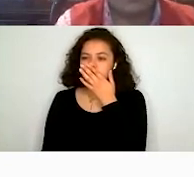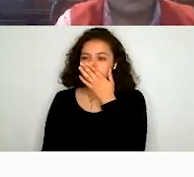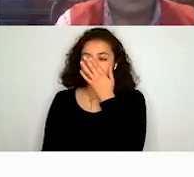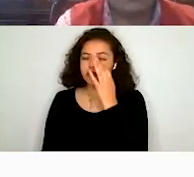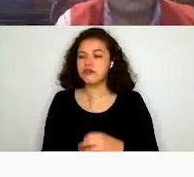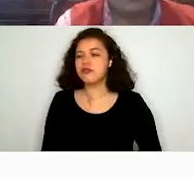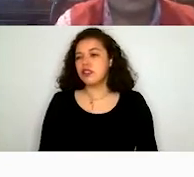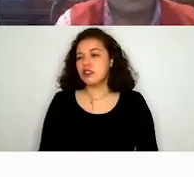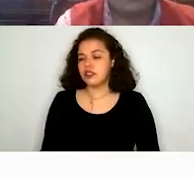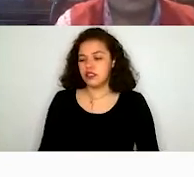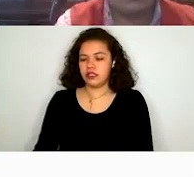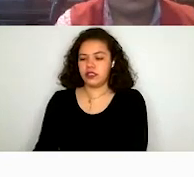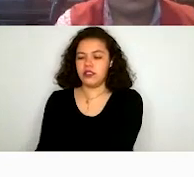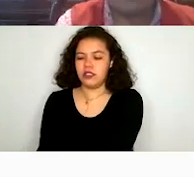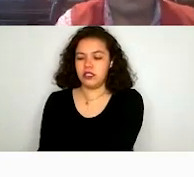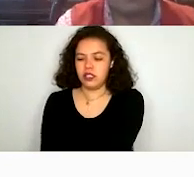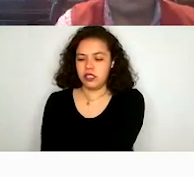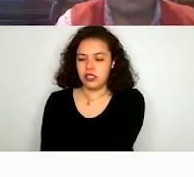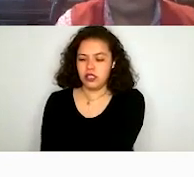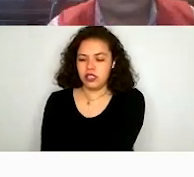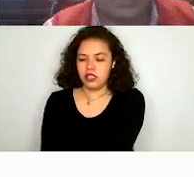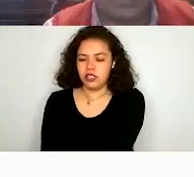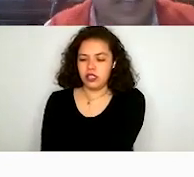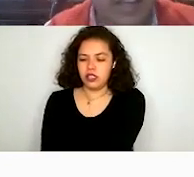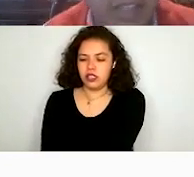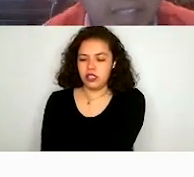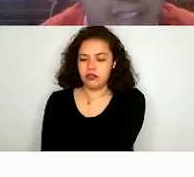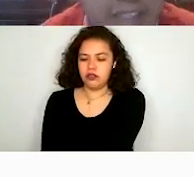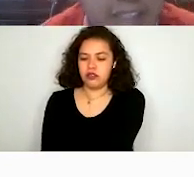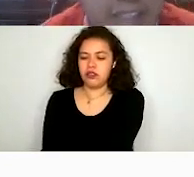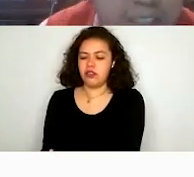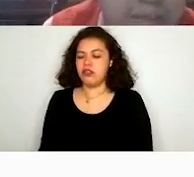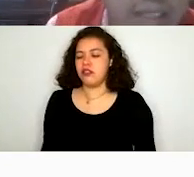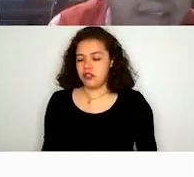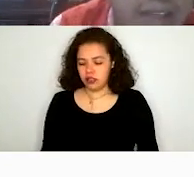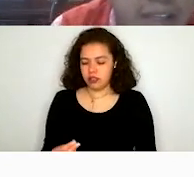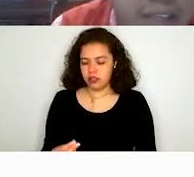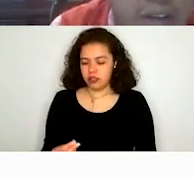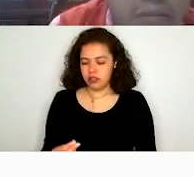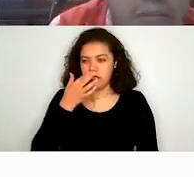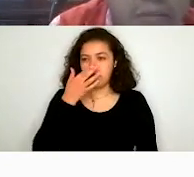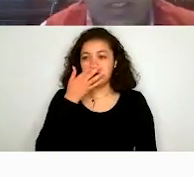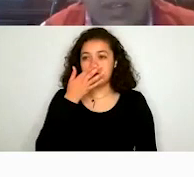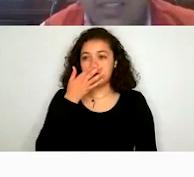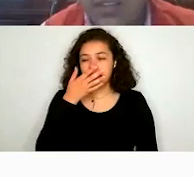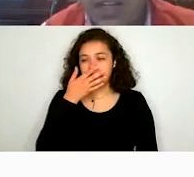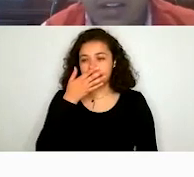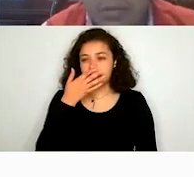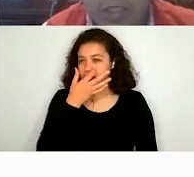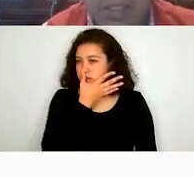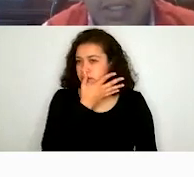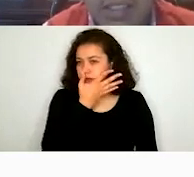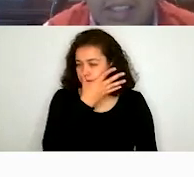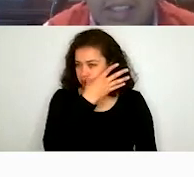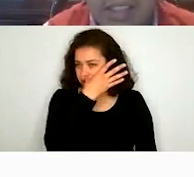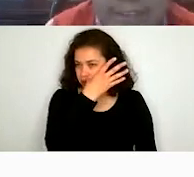Básicamente, los términos de referencia nos dicen que nuestra señalización debe ser de conformidad con lo establecido en la NOM